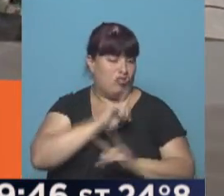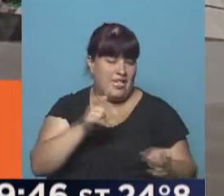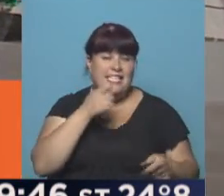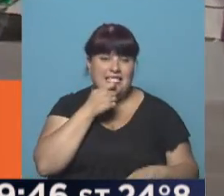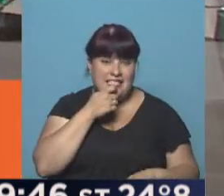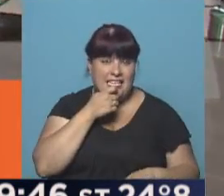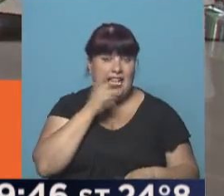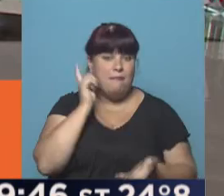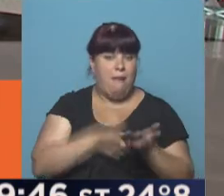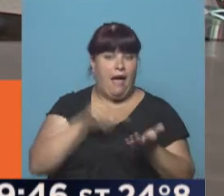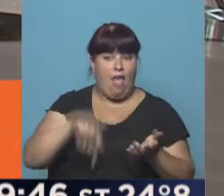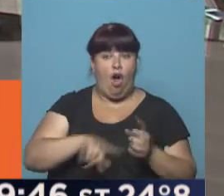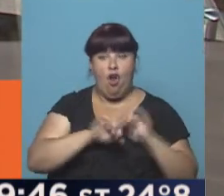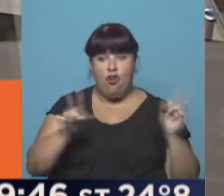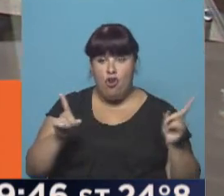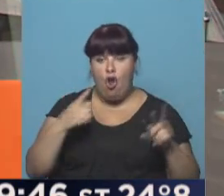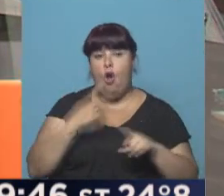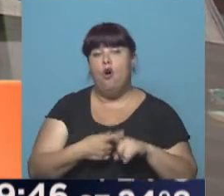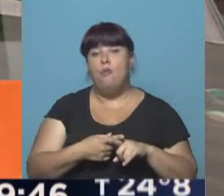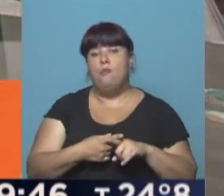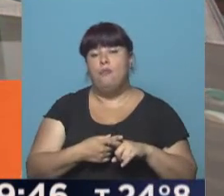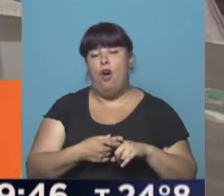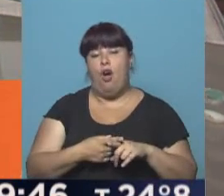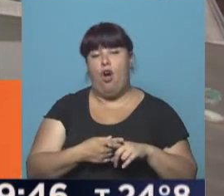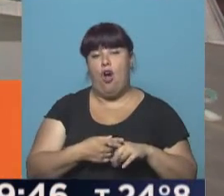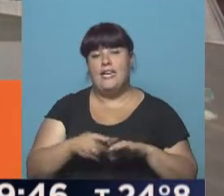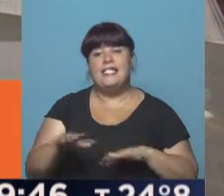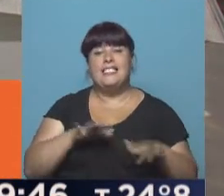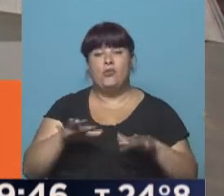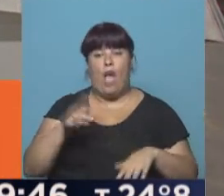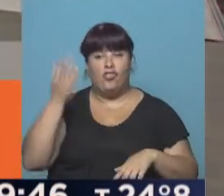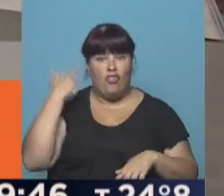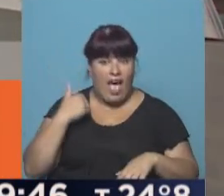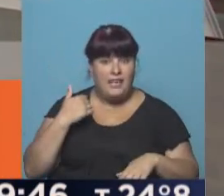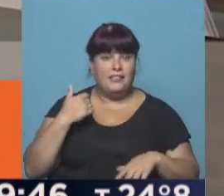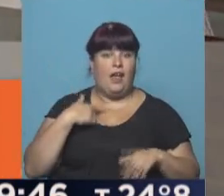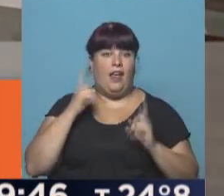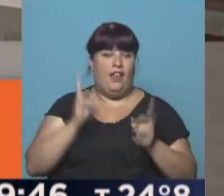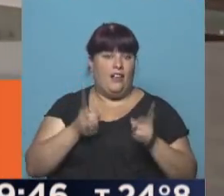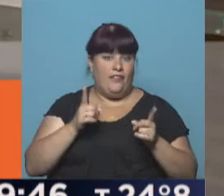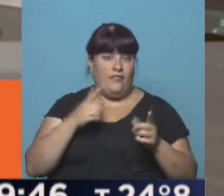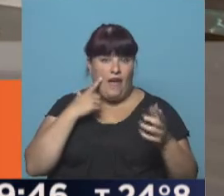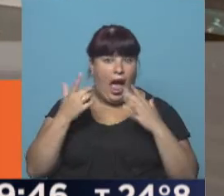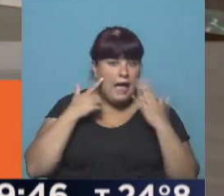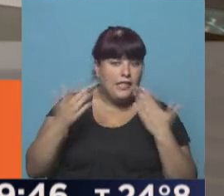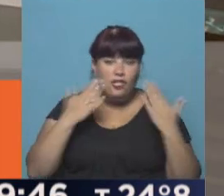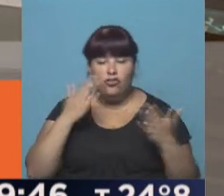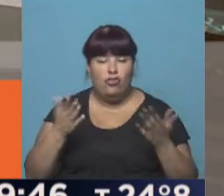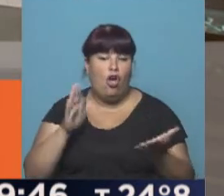se decretó hoy o no por digamos por la situación que vivía ayer de permanente atención